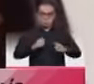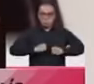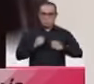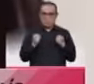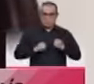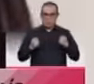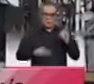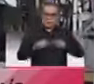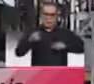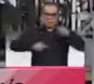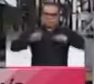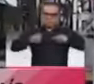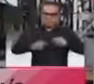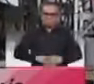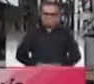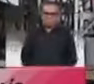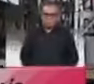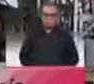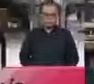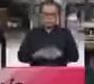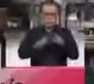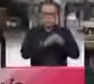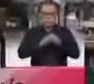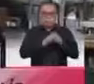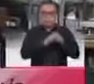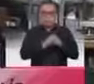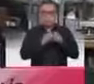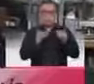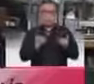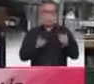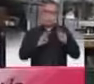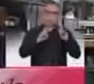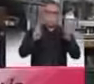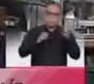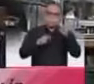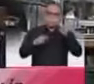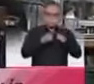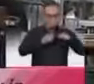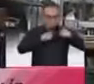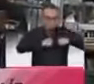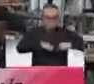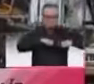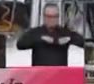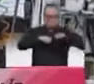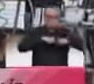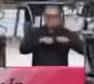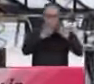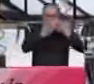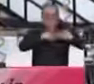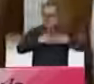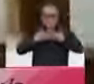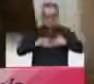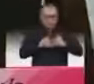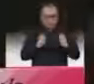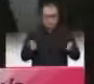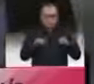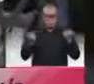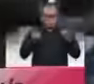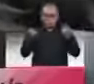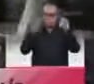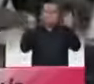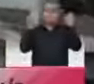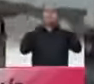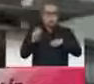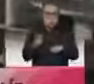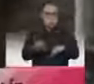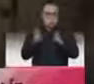más competitiva. El Consejo Colombiano de Competitividad recomendó concentrar esfuerzos en recuperar las empresas para generar empleos, porque